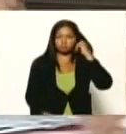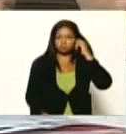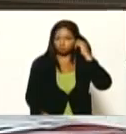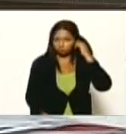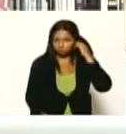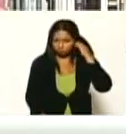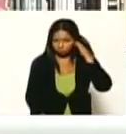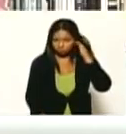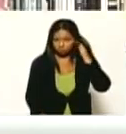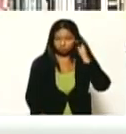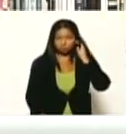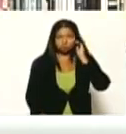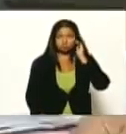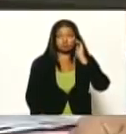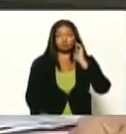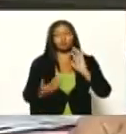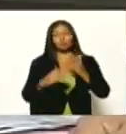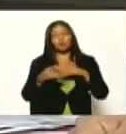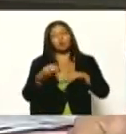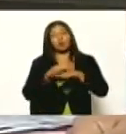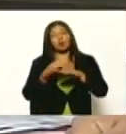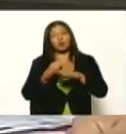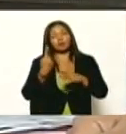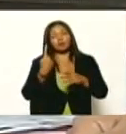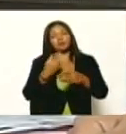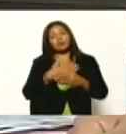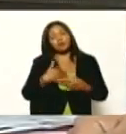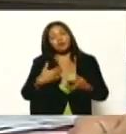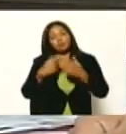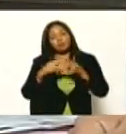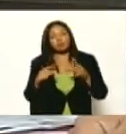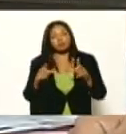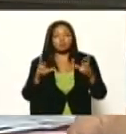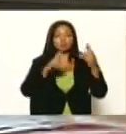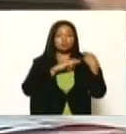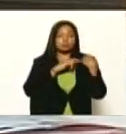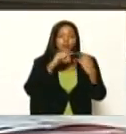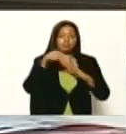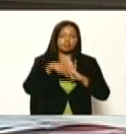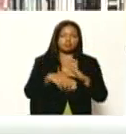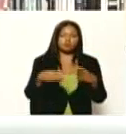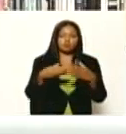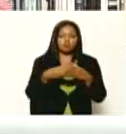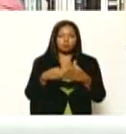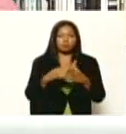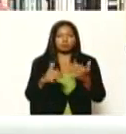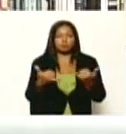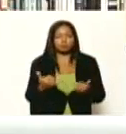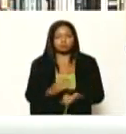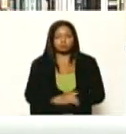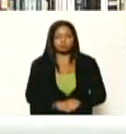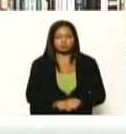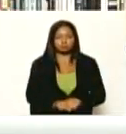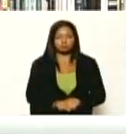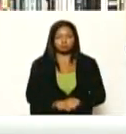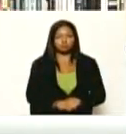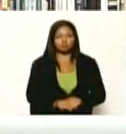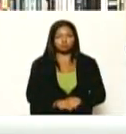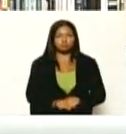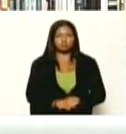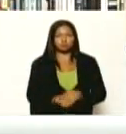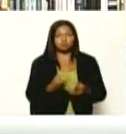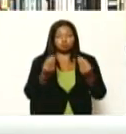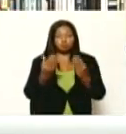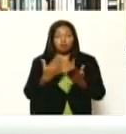voy a otra. O voy a gobernador. Quiero otra responsabilidad. Quiero otra responsabilidad. Quiero otra responsabilidad dentro del partido. Hay que explicarlo bien. Sí. O sea, muchos compañeros que estaban